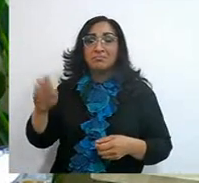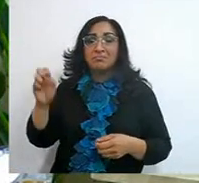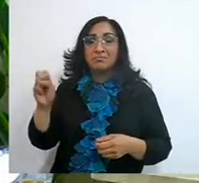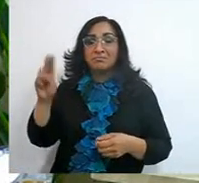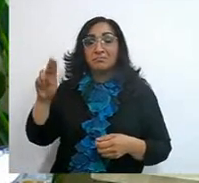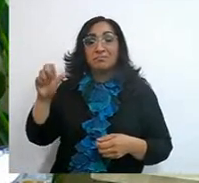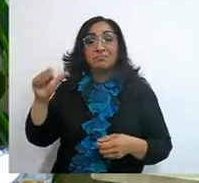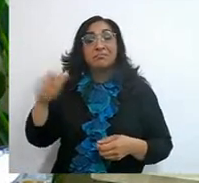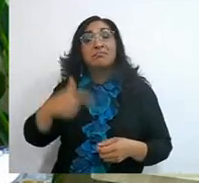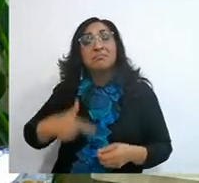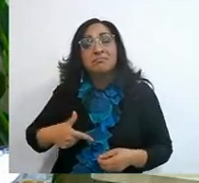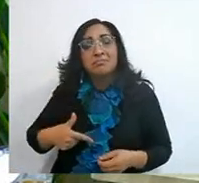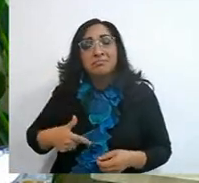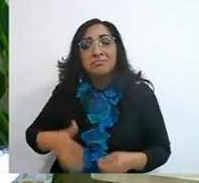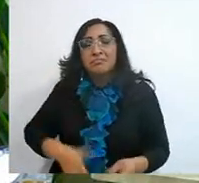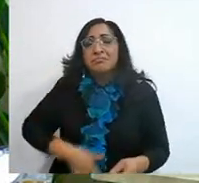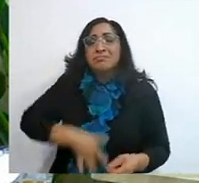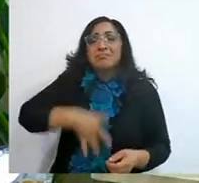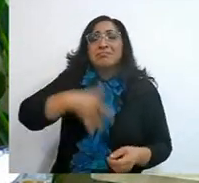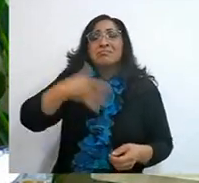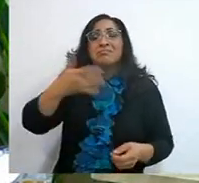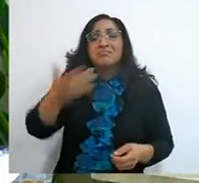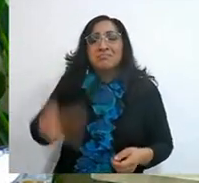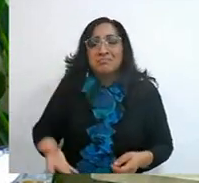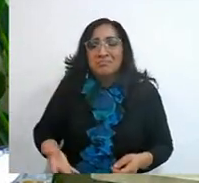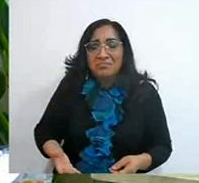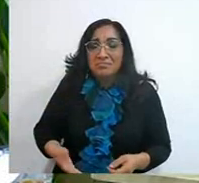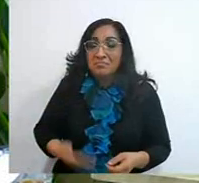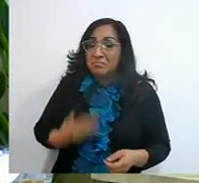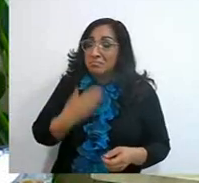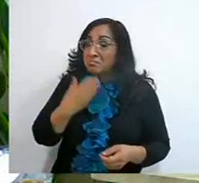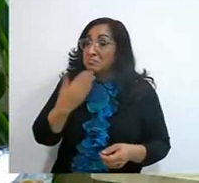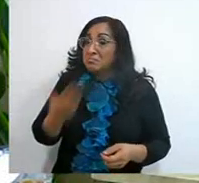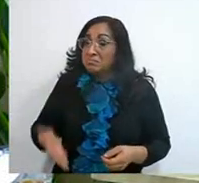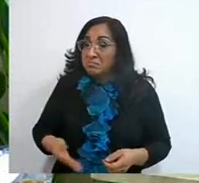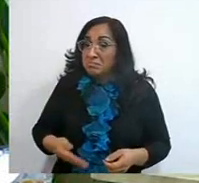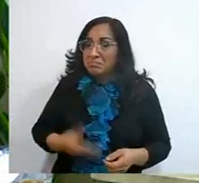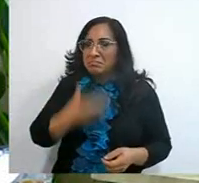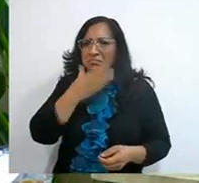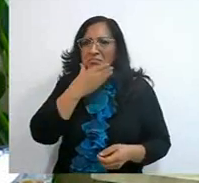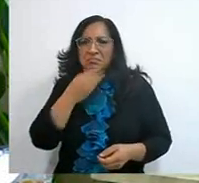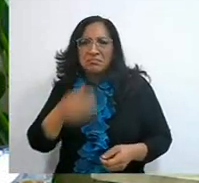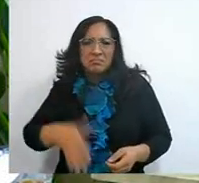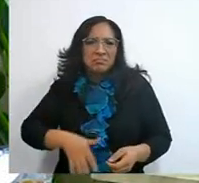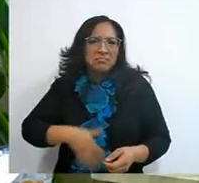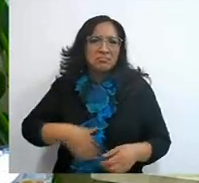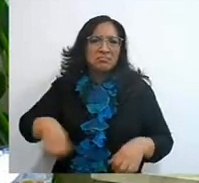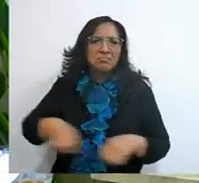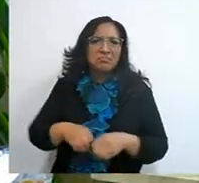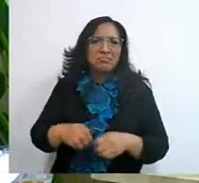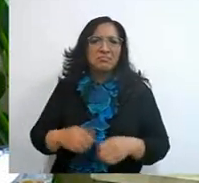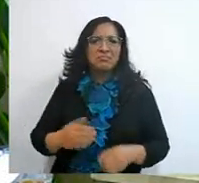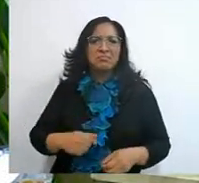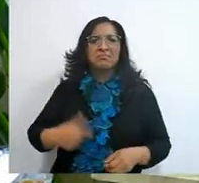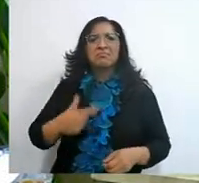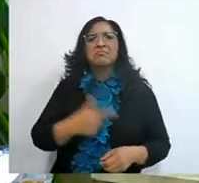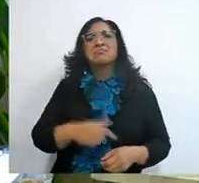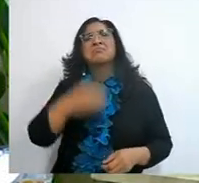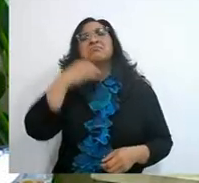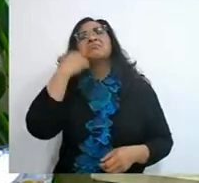ahora. Ay, bueno, pero se sienten. Dije, mire, un judío se puede sentir como quiera, porque es judío